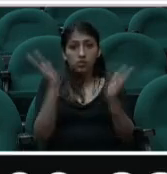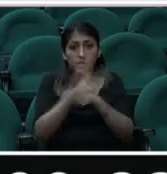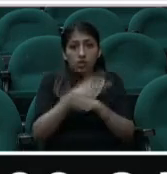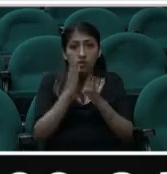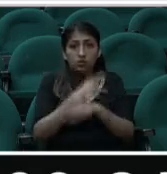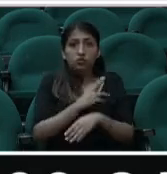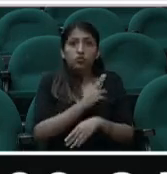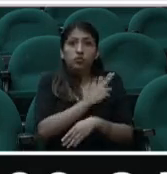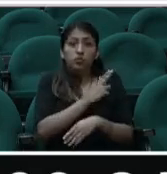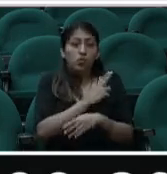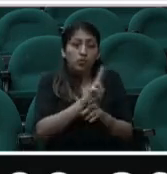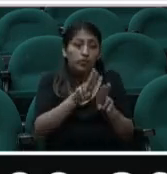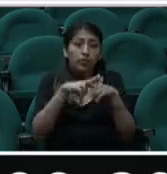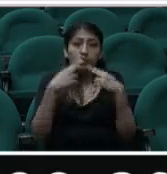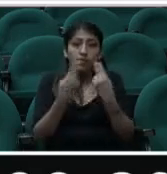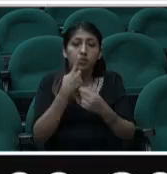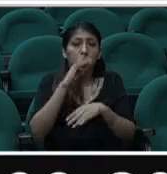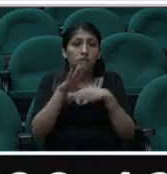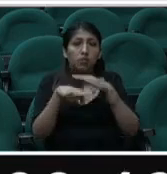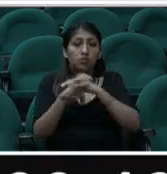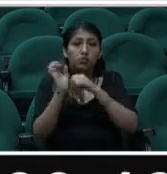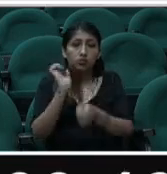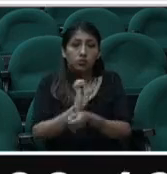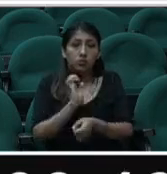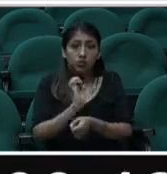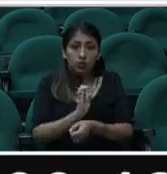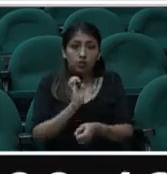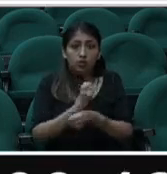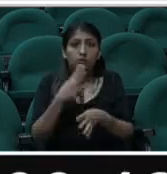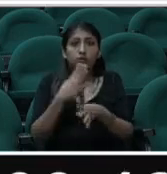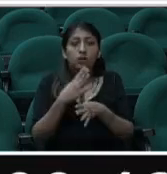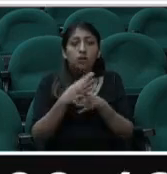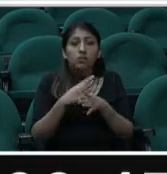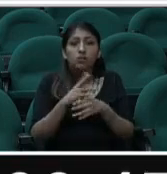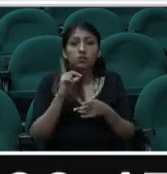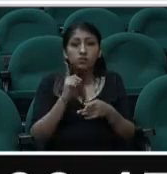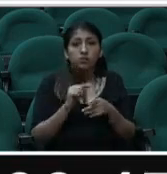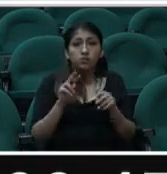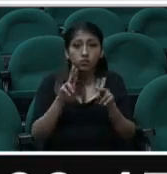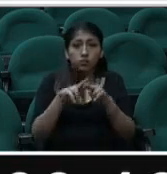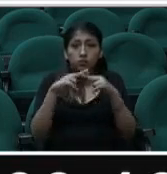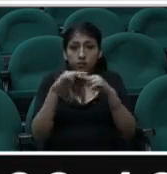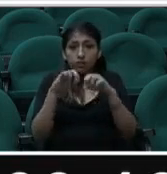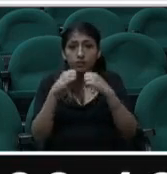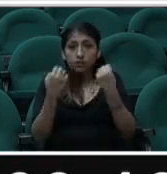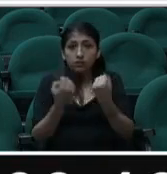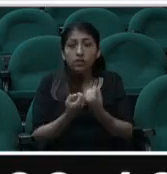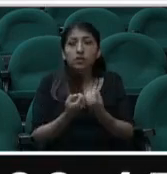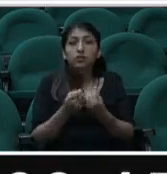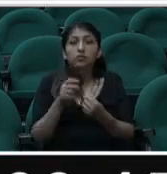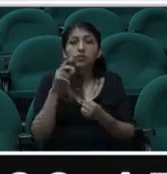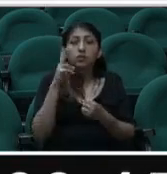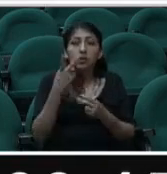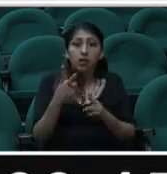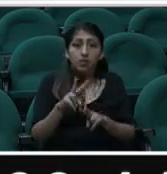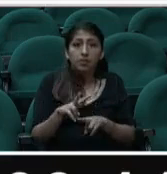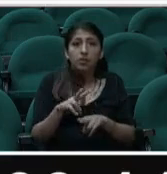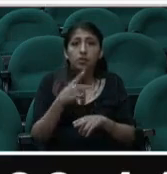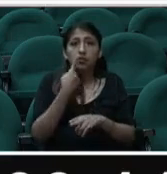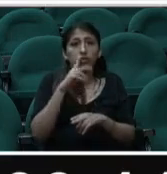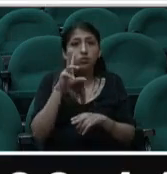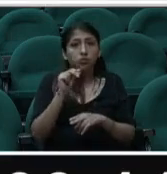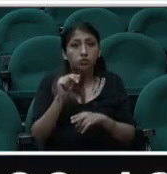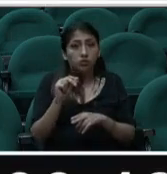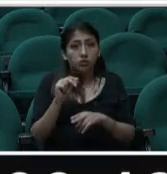universal para todos los ecuatorianos y sin duda hablar de una salud universal integral tiene que tratarse también no